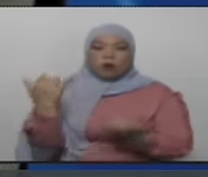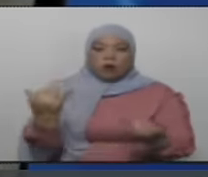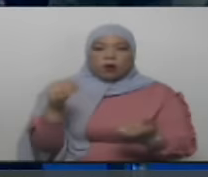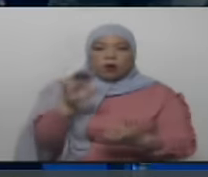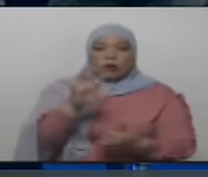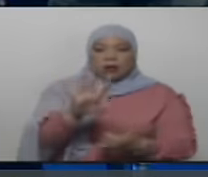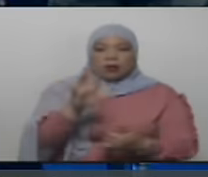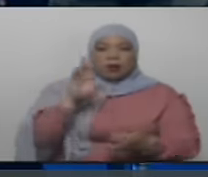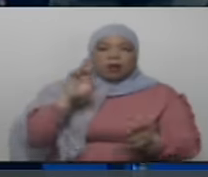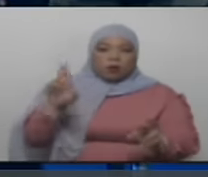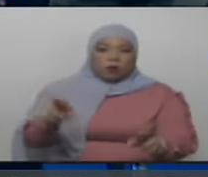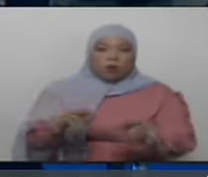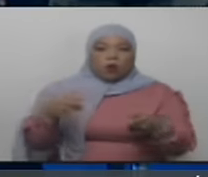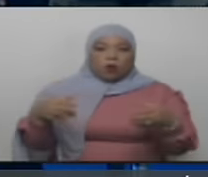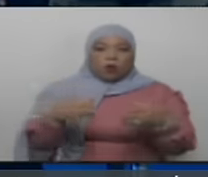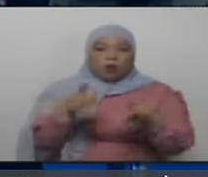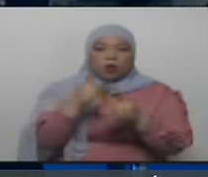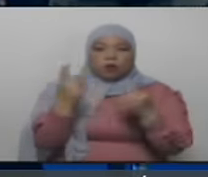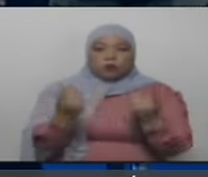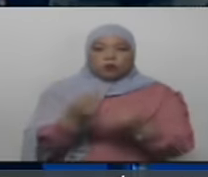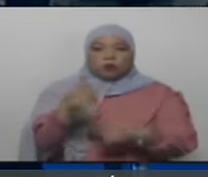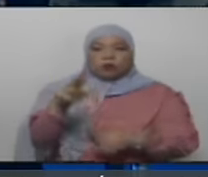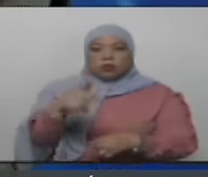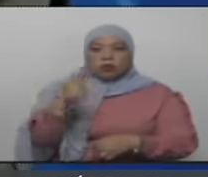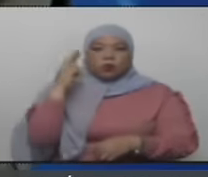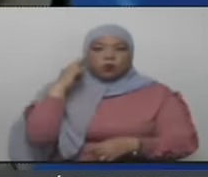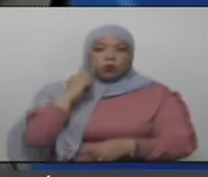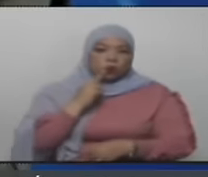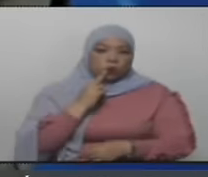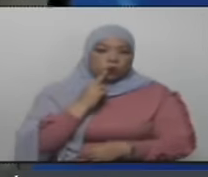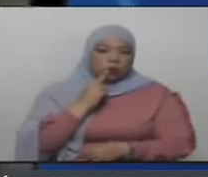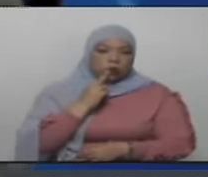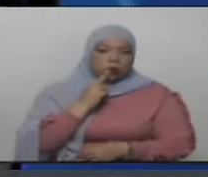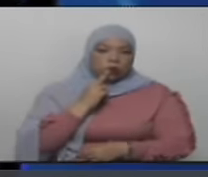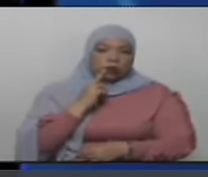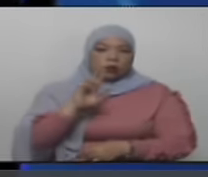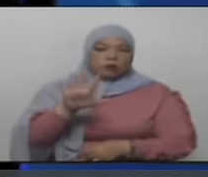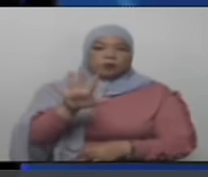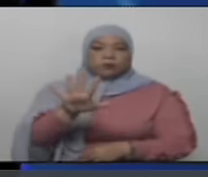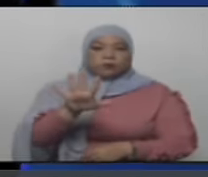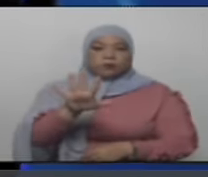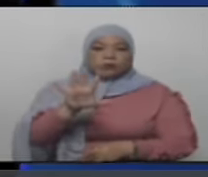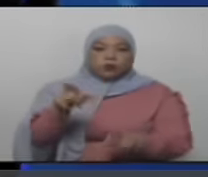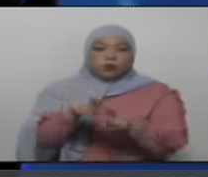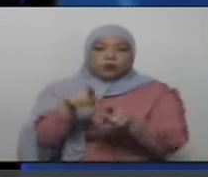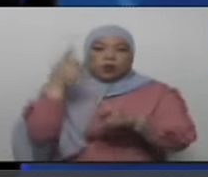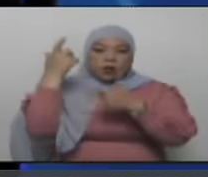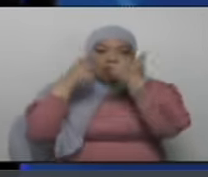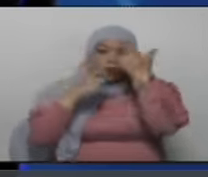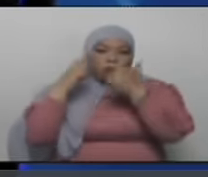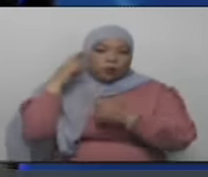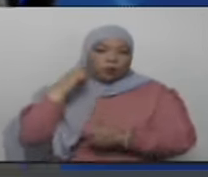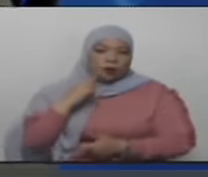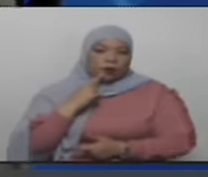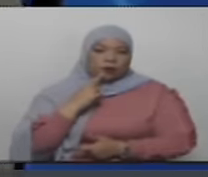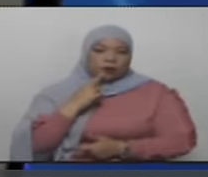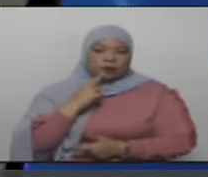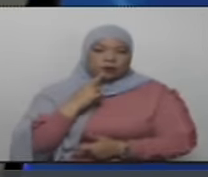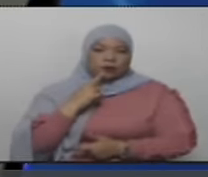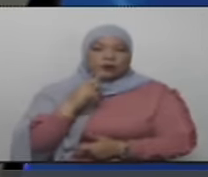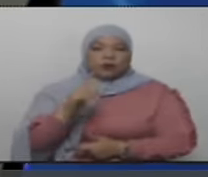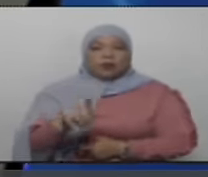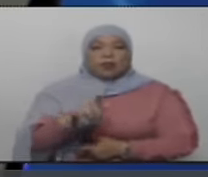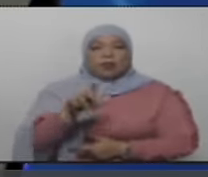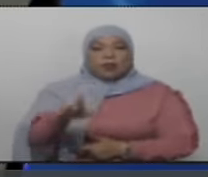República. La Tercera República fue la República de Bolívar. La Quinta República es la bolivariana. En esa